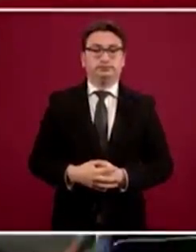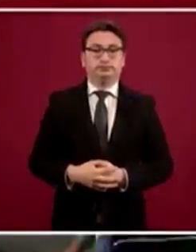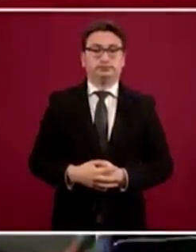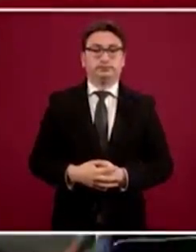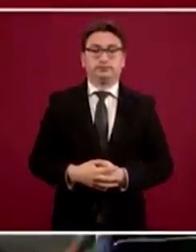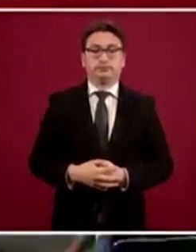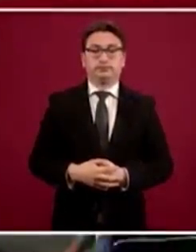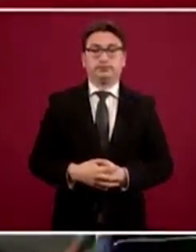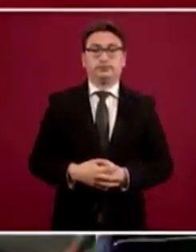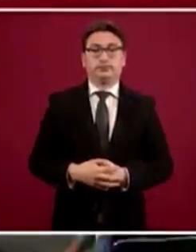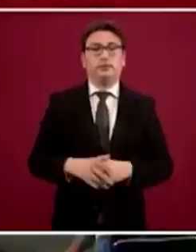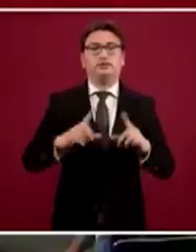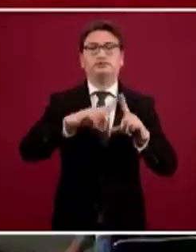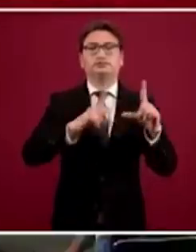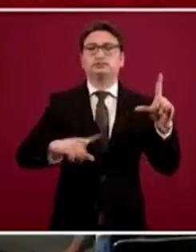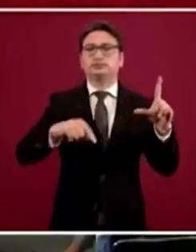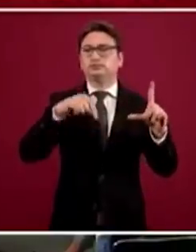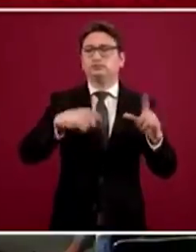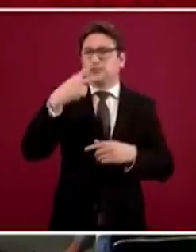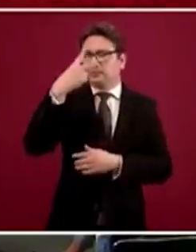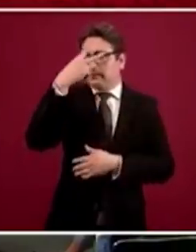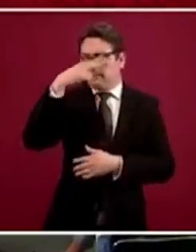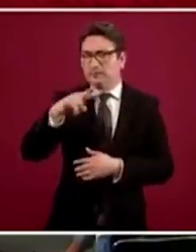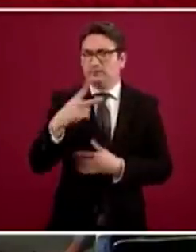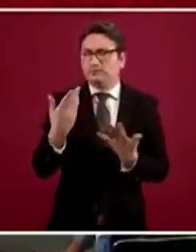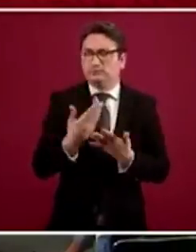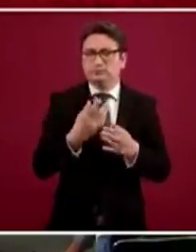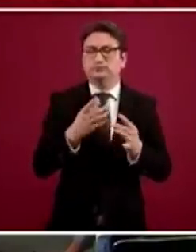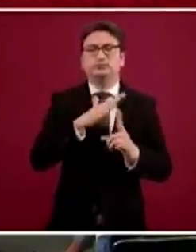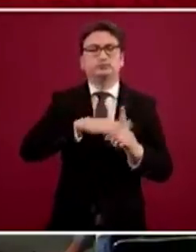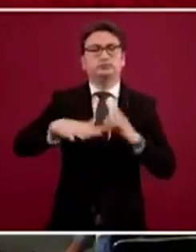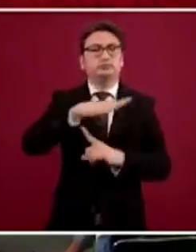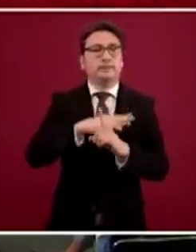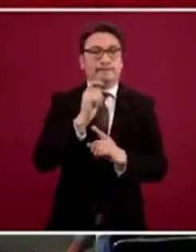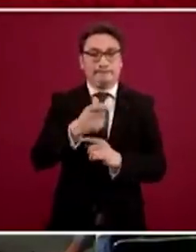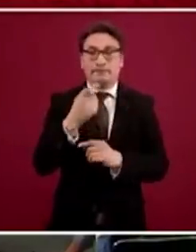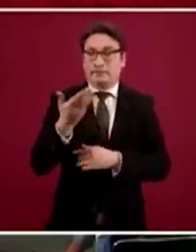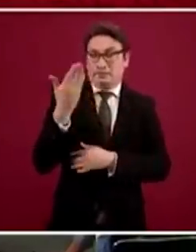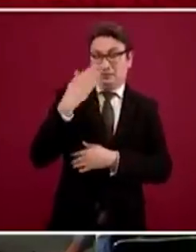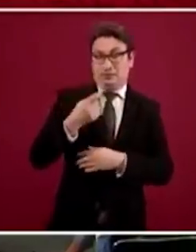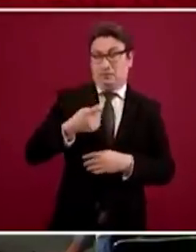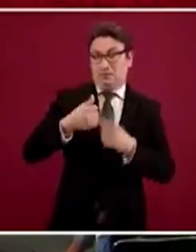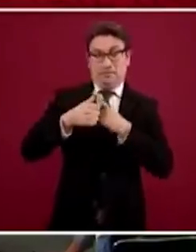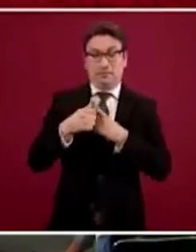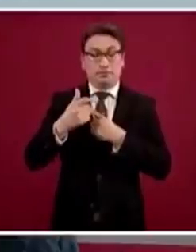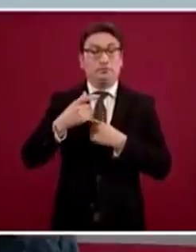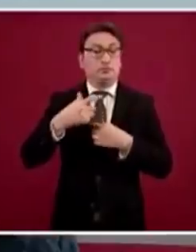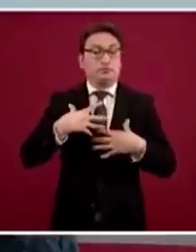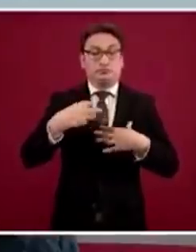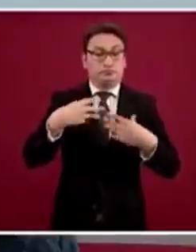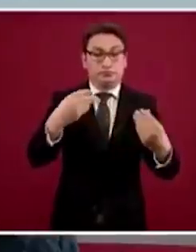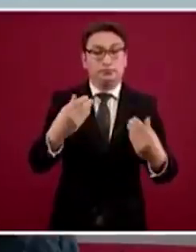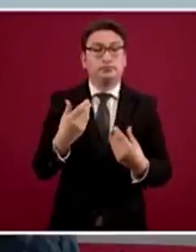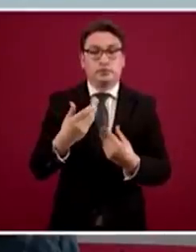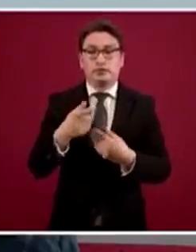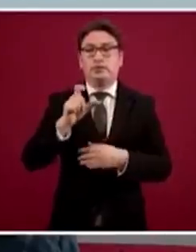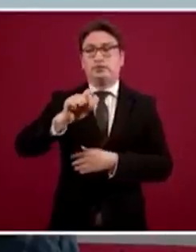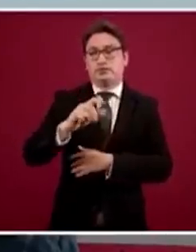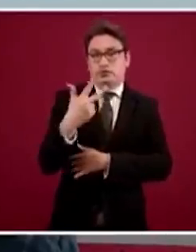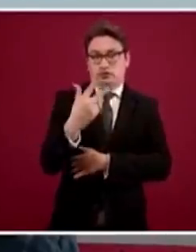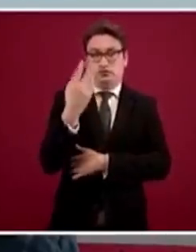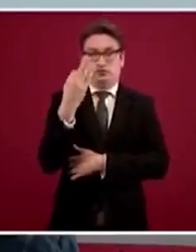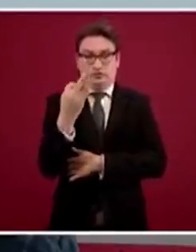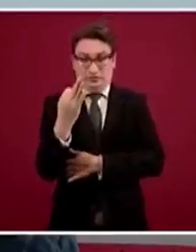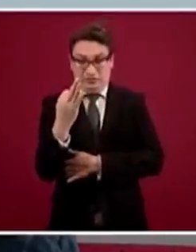méxico la situación en méxico desde el primer caso que se presentó el 28 de febrero